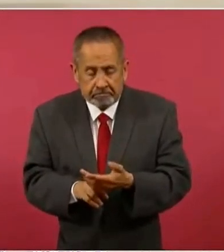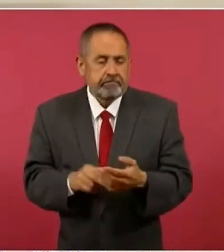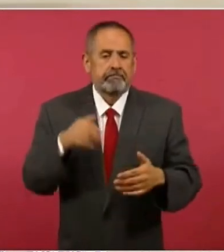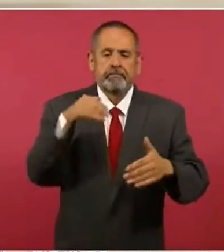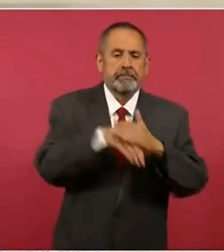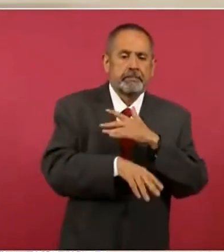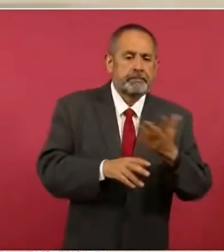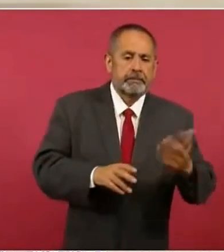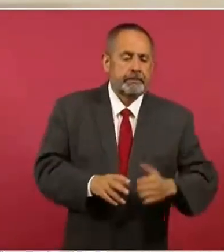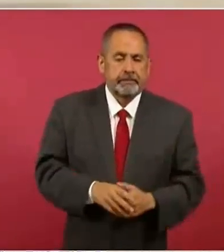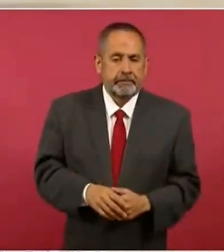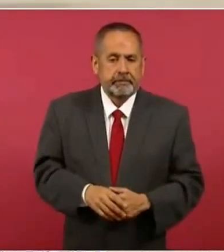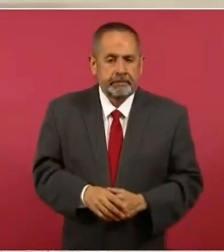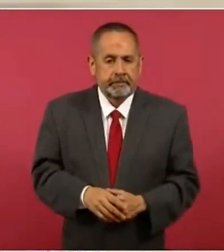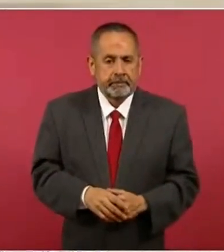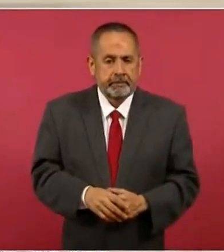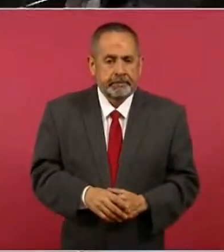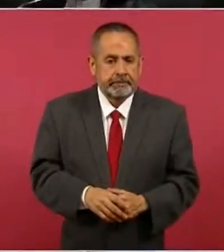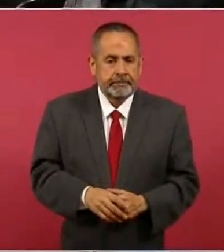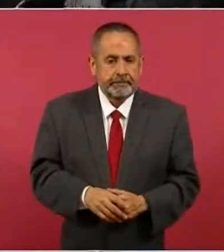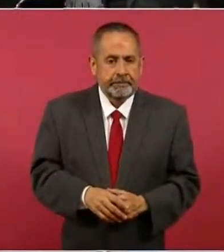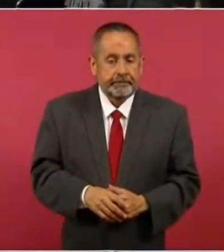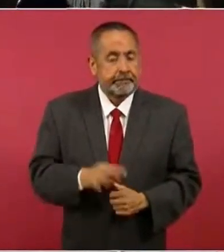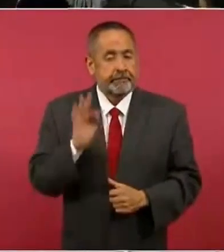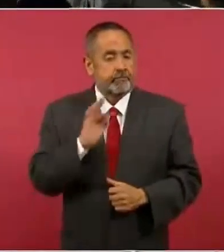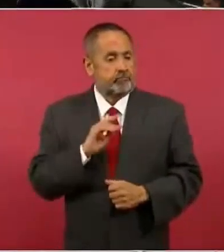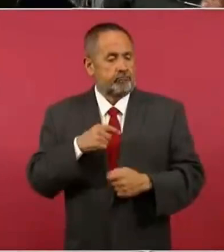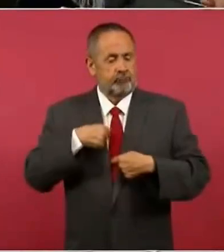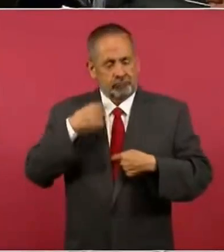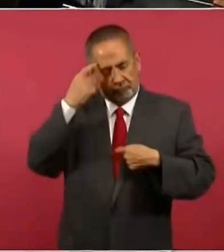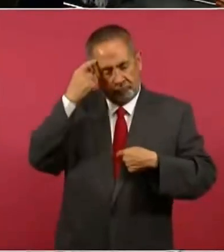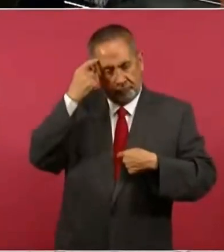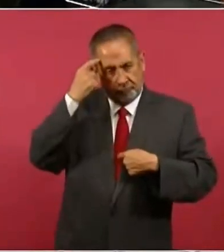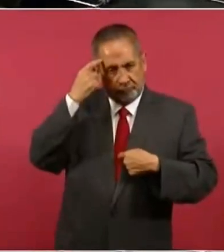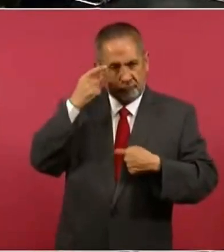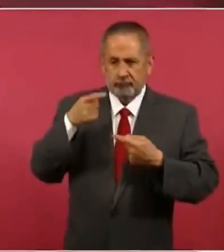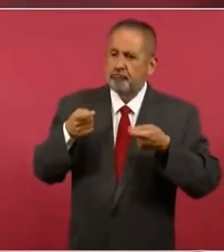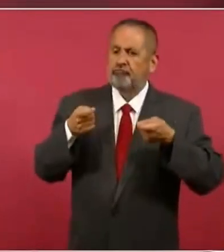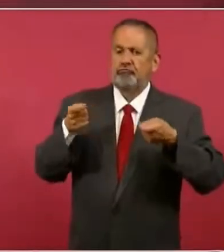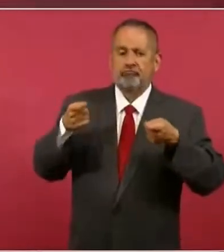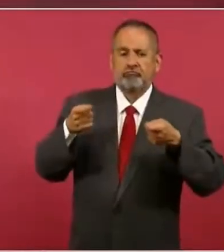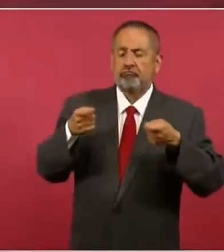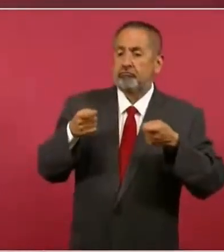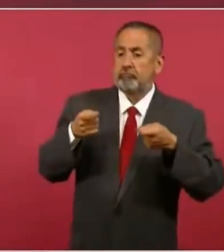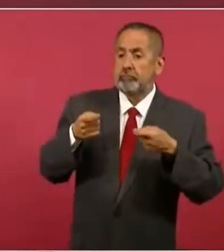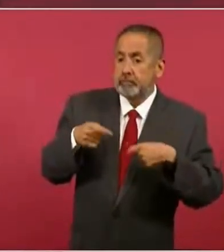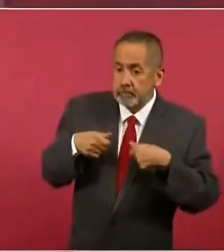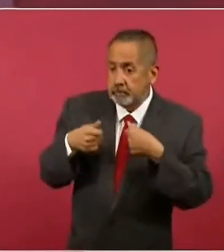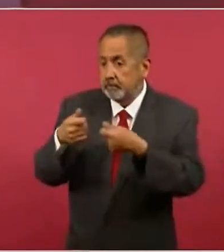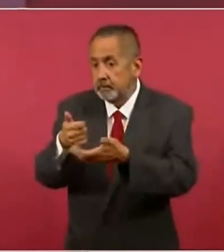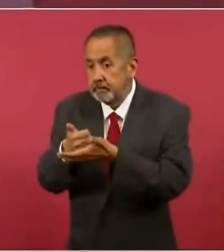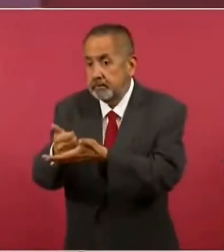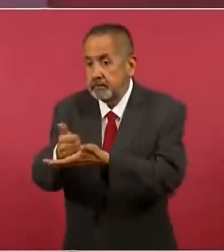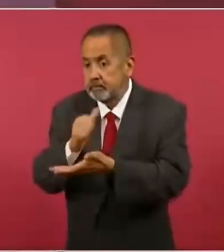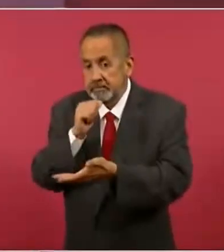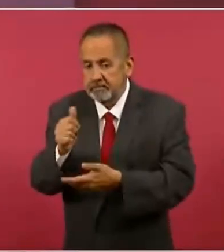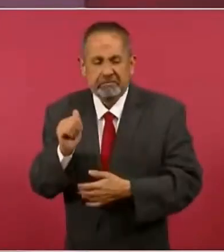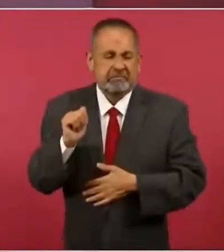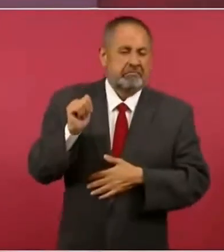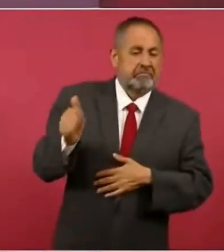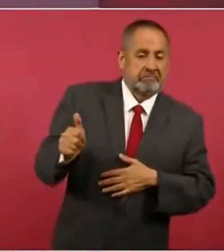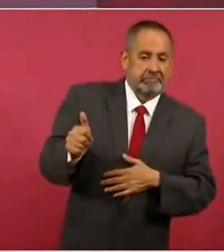poder sin estar pensando en beneficio del pueblo